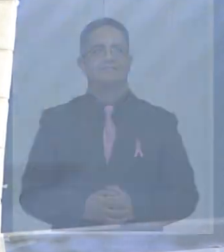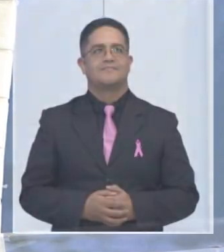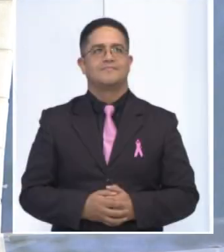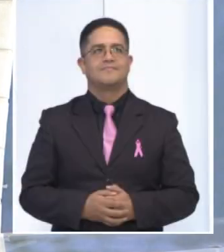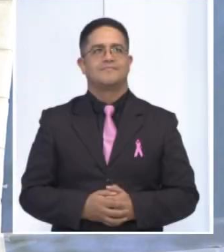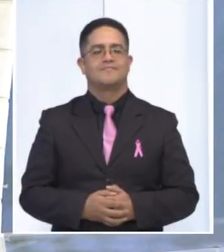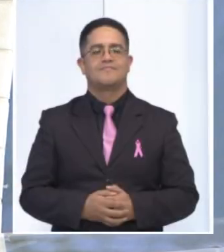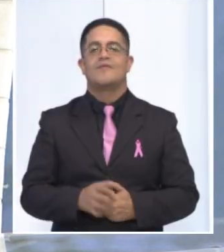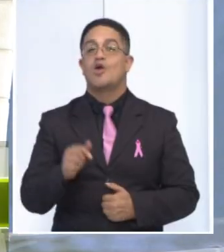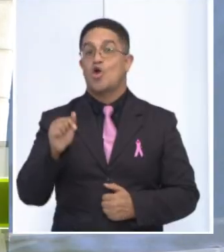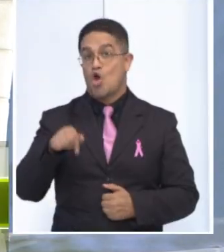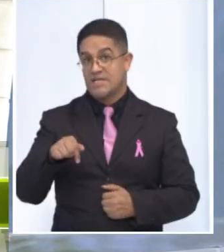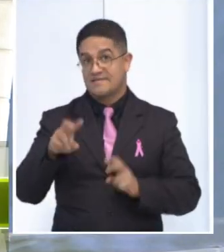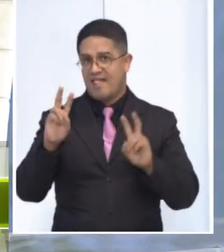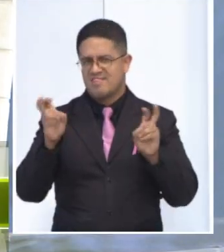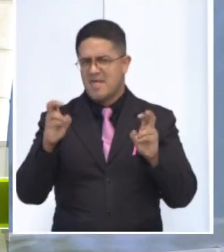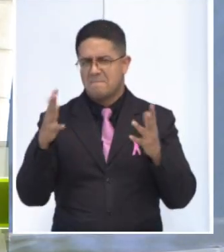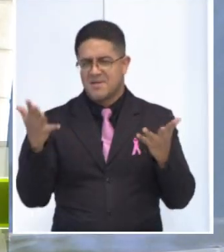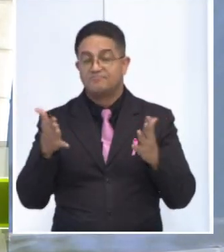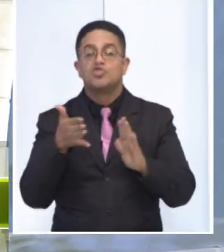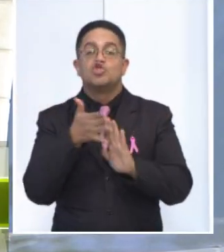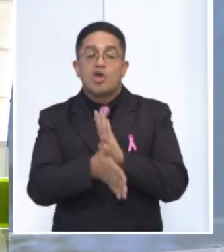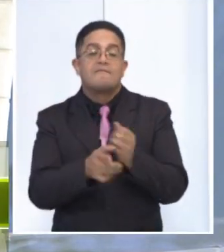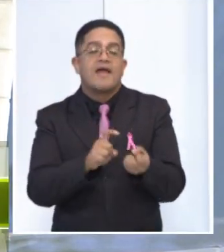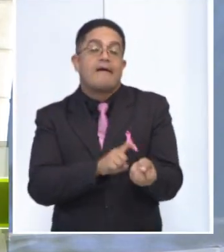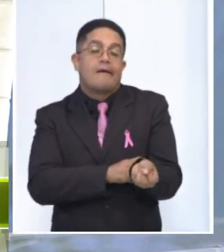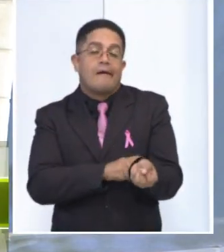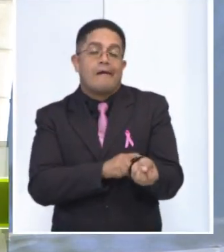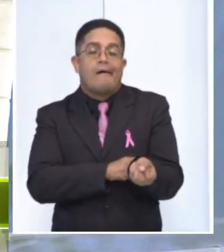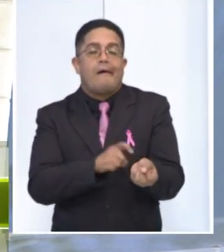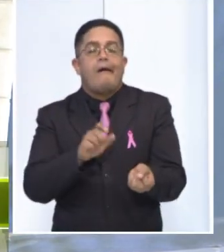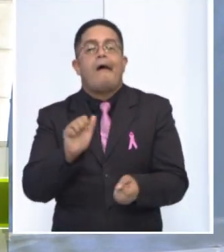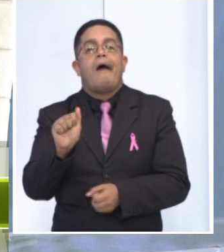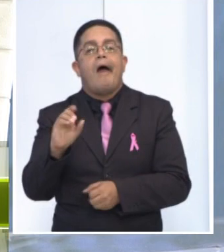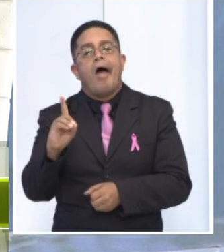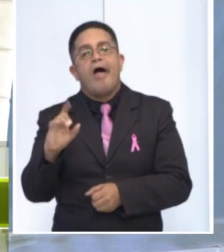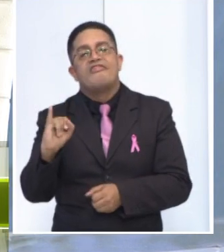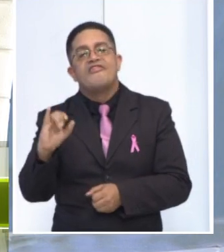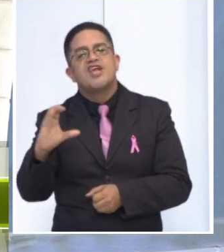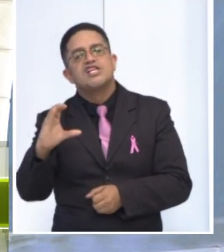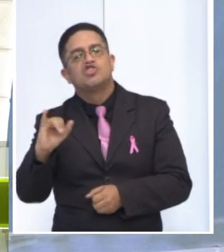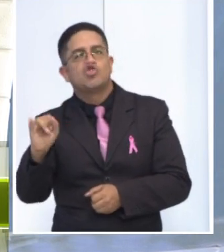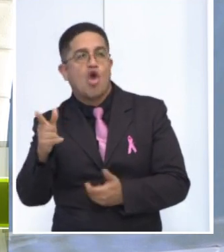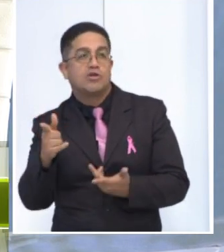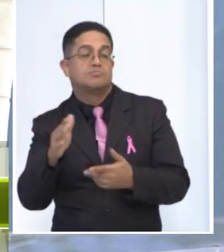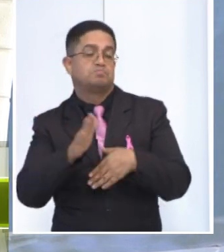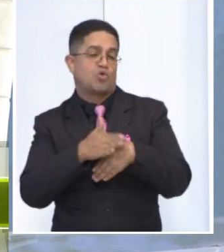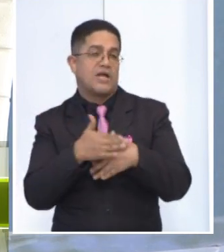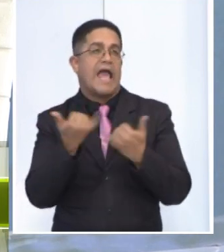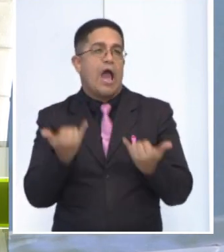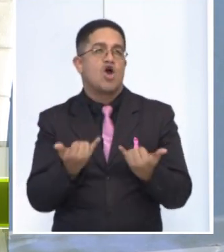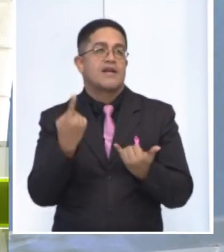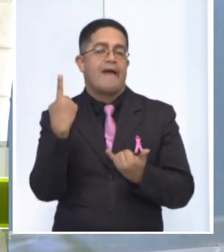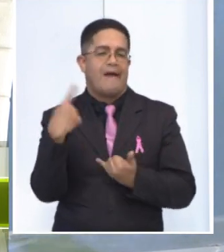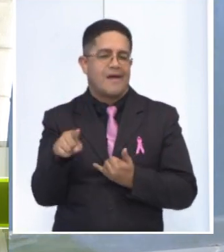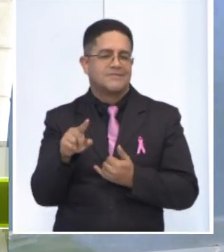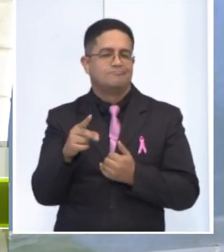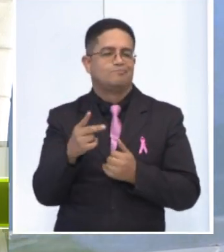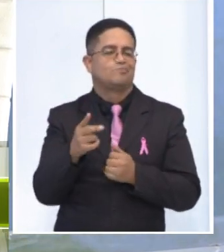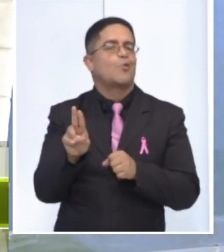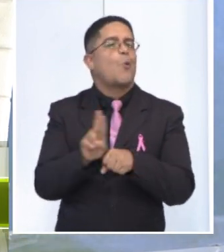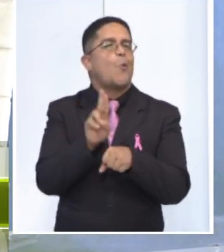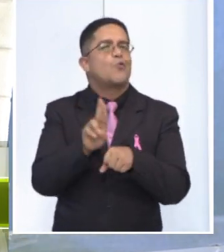El día de hoy estaremos dedicando este espacio hablando sobre las adicciones, a propósito también de que actualmente se conoce un tipo de combinación de drogas,